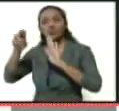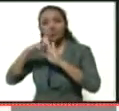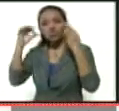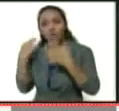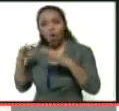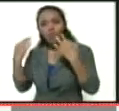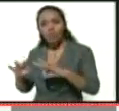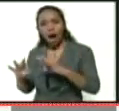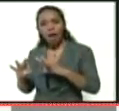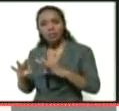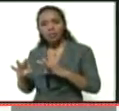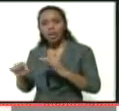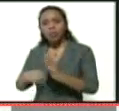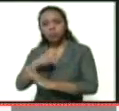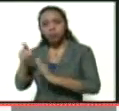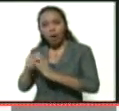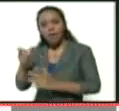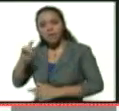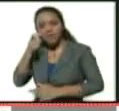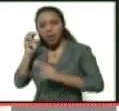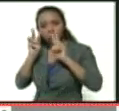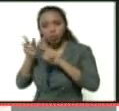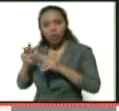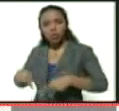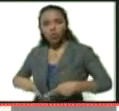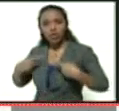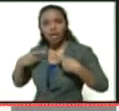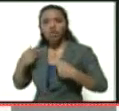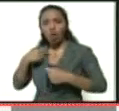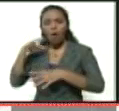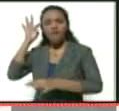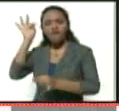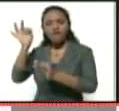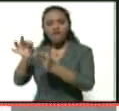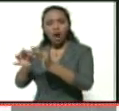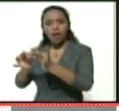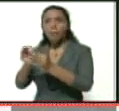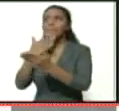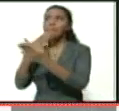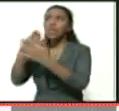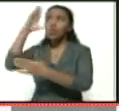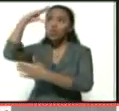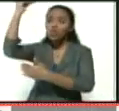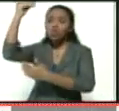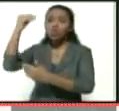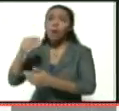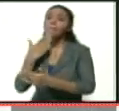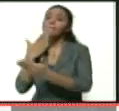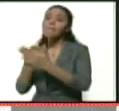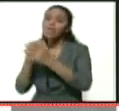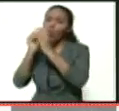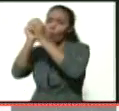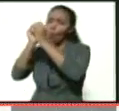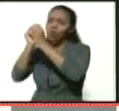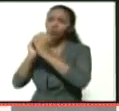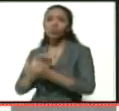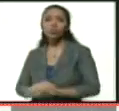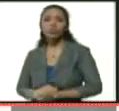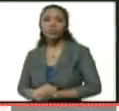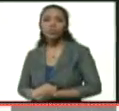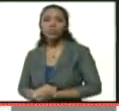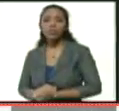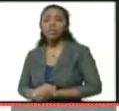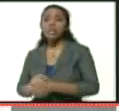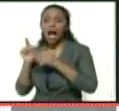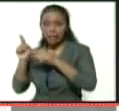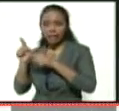normalización relativa y vigilada de su vida. Tengo esa fe, pido a Dios, pido por sus oraciones, y